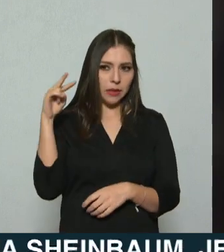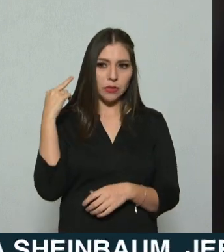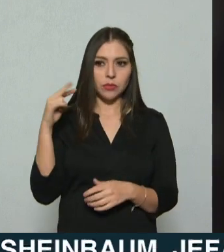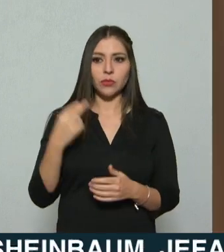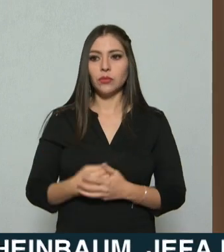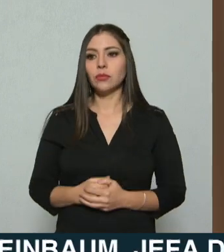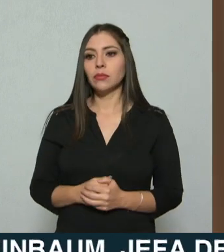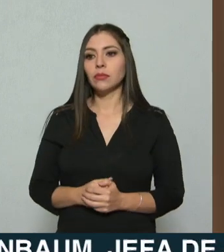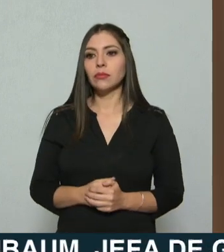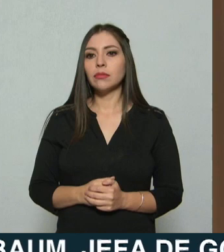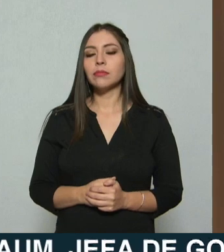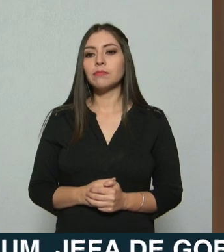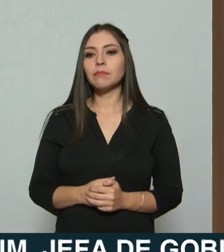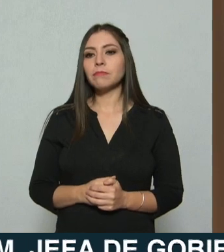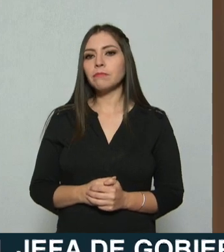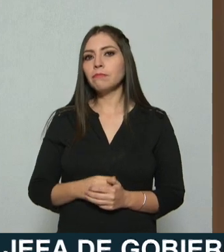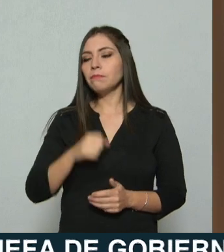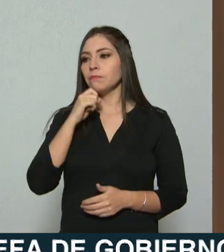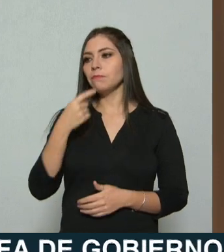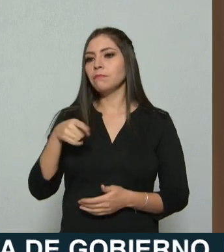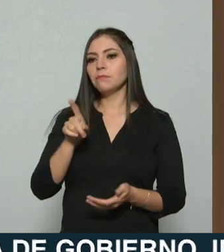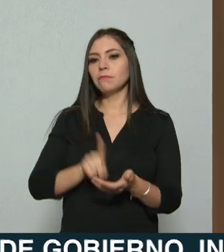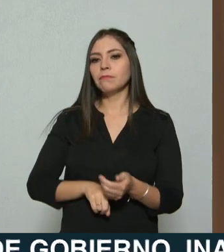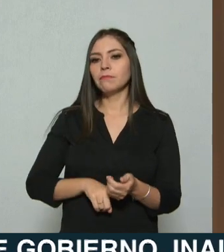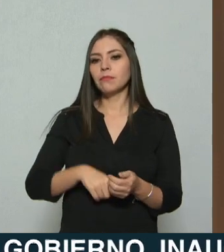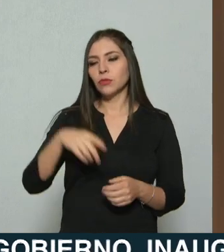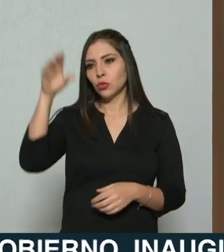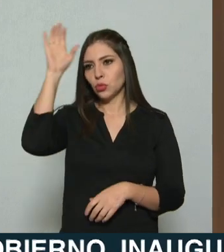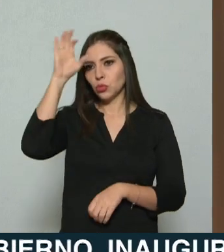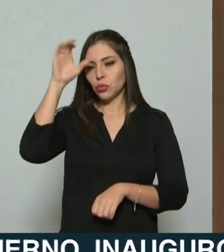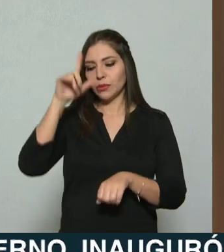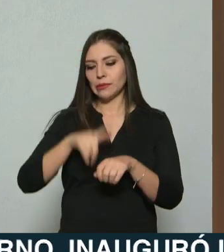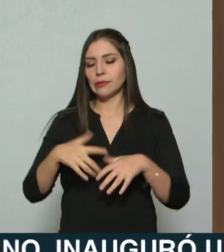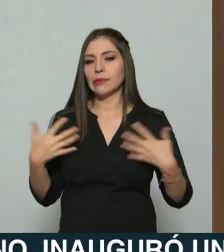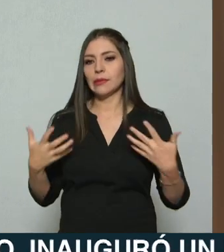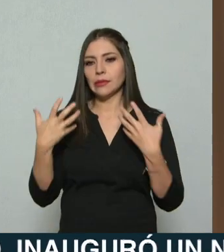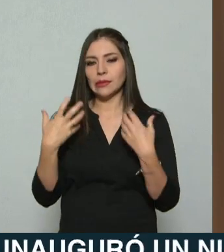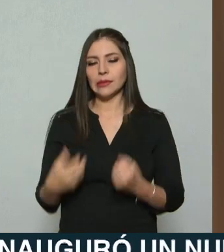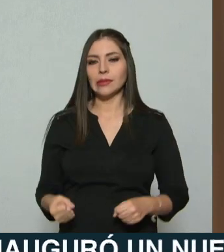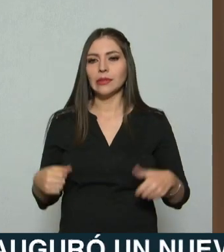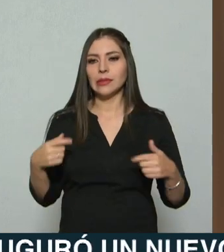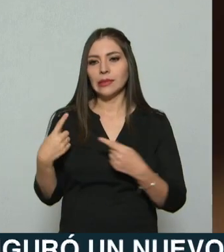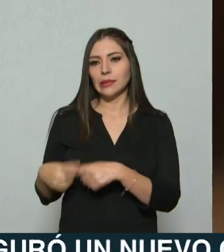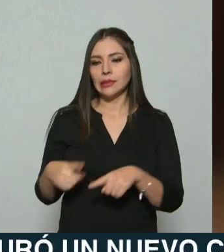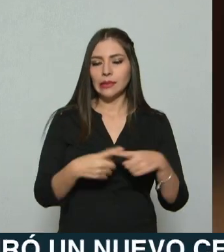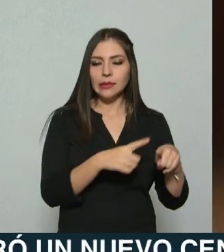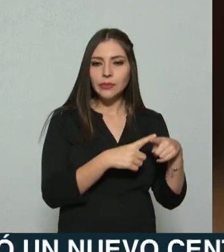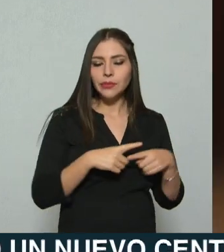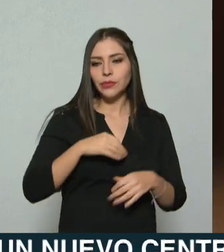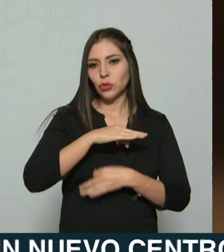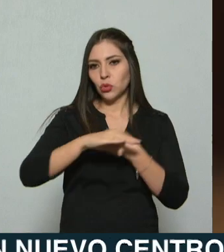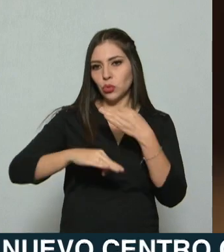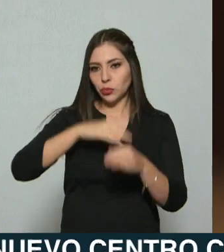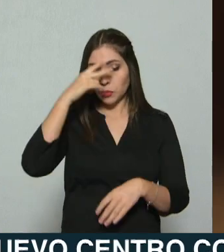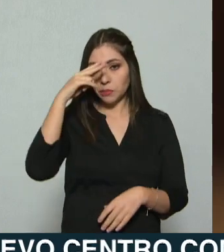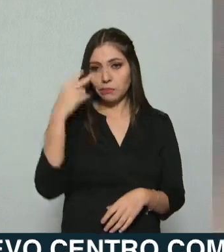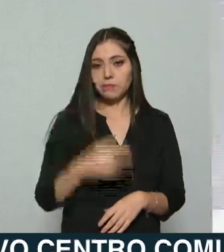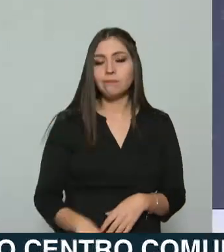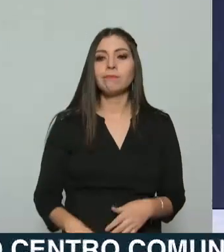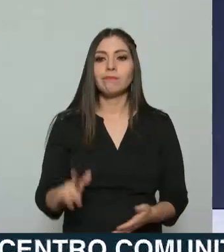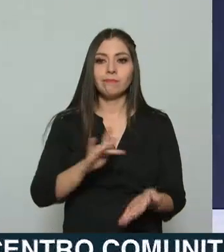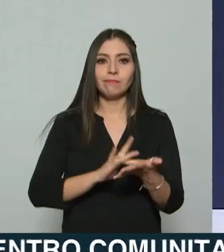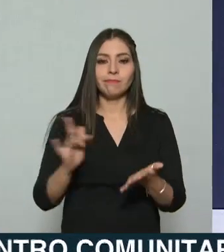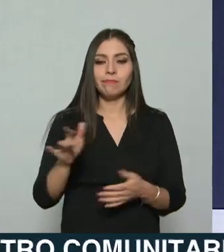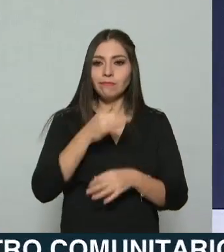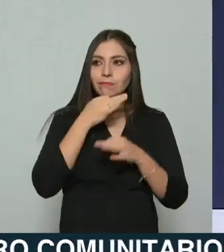por supuesto forma parte también de la riqueza cultural de todos los mexicanos. Santiago, muchísimas gracias por la invitación. Esperamos visitarlos hasta el